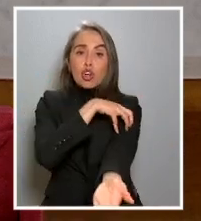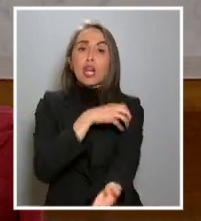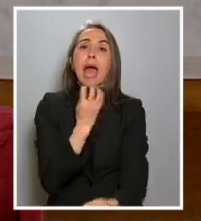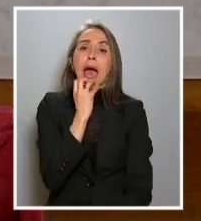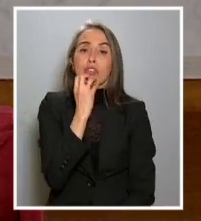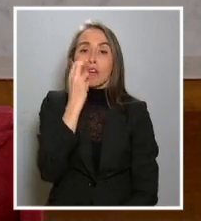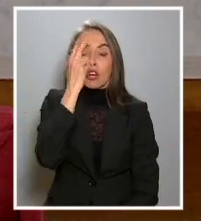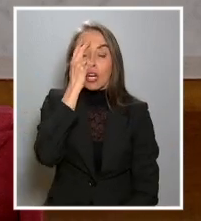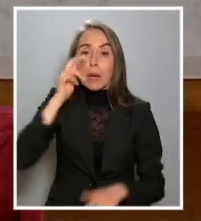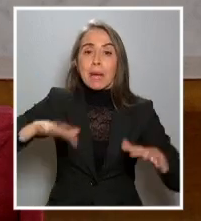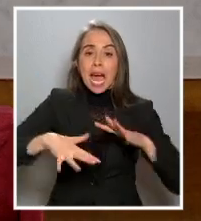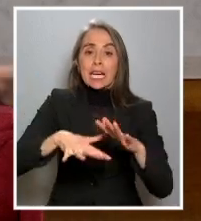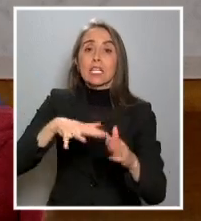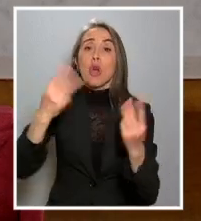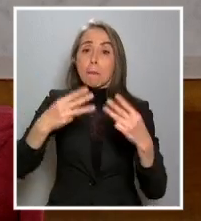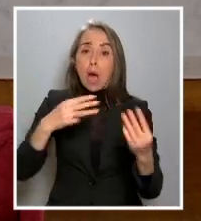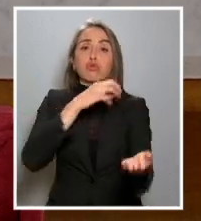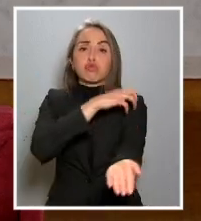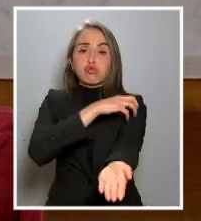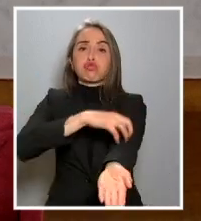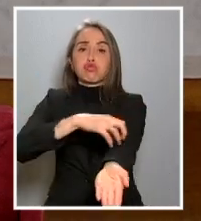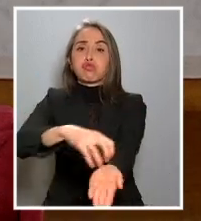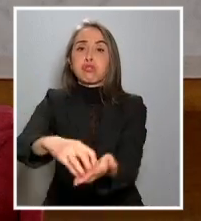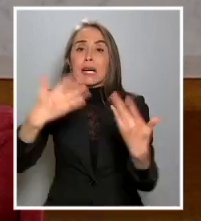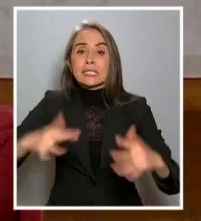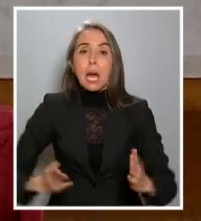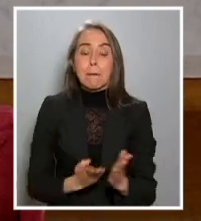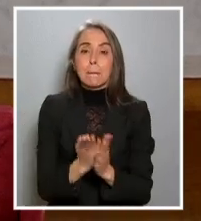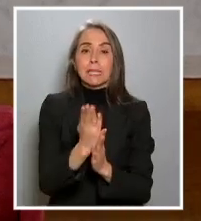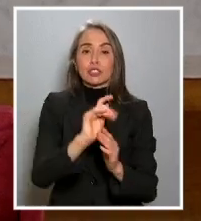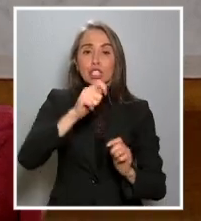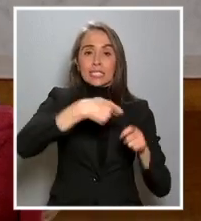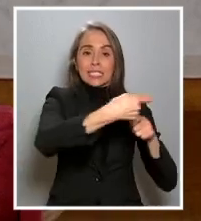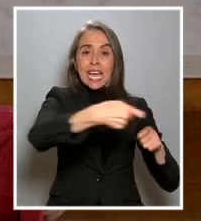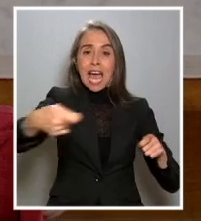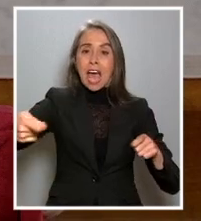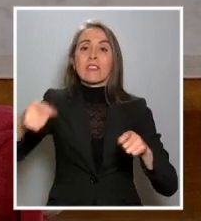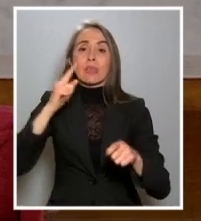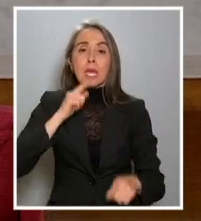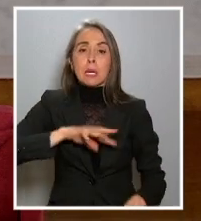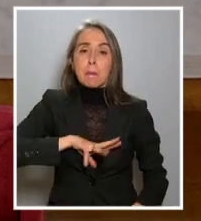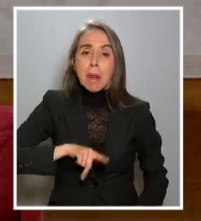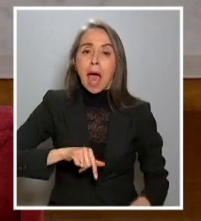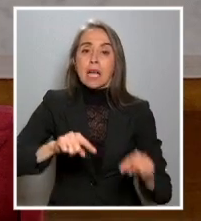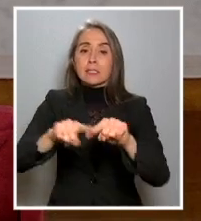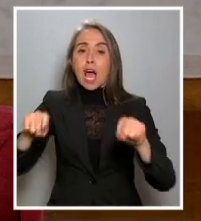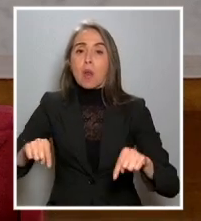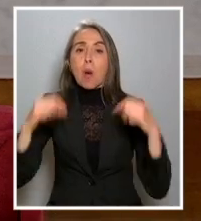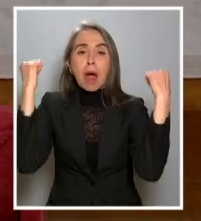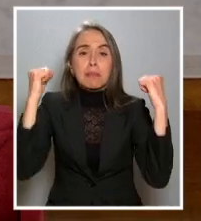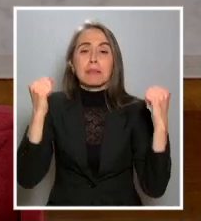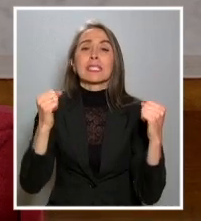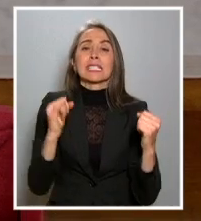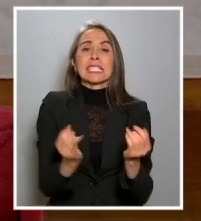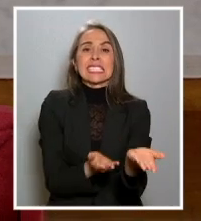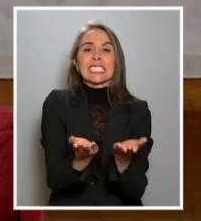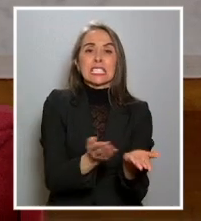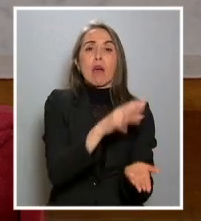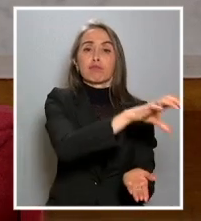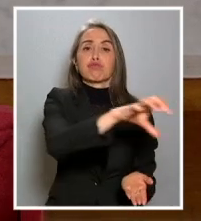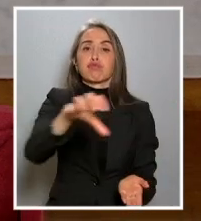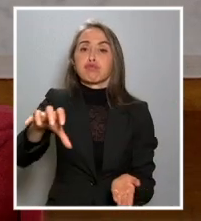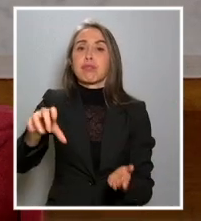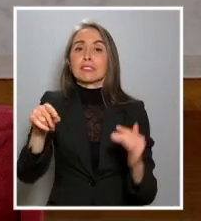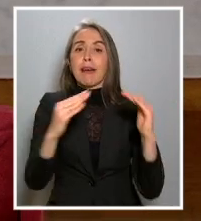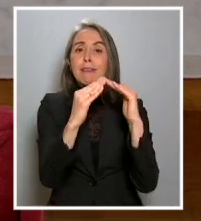Antofagasta, Coquimbo, Los Ríos y Magallanes, y que ya han comenzado a entregarse con espacios públicos de calidad y servicios asociados.